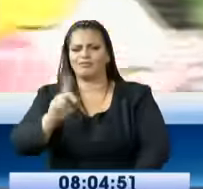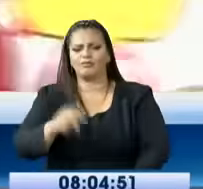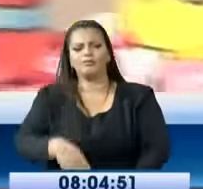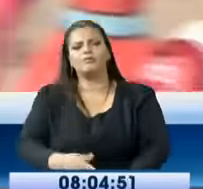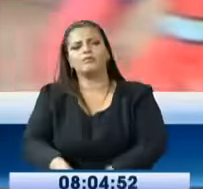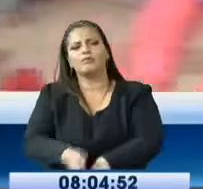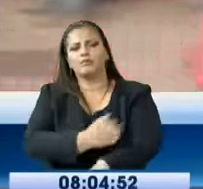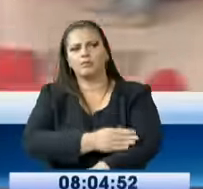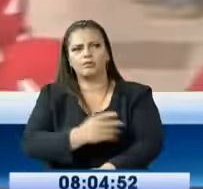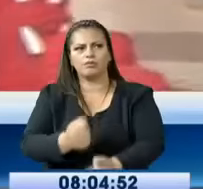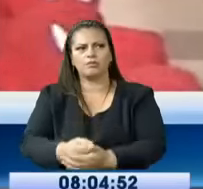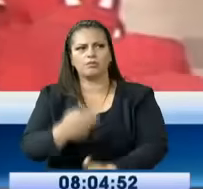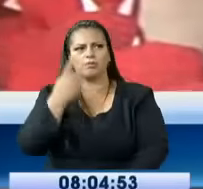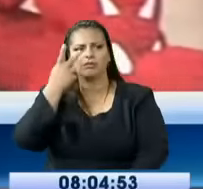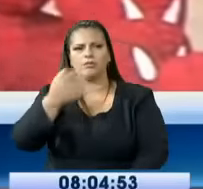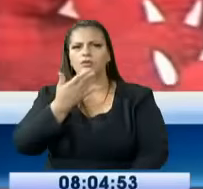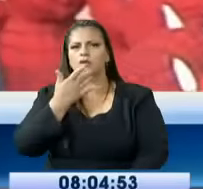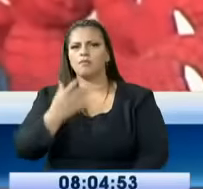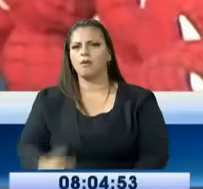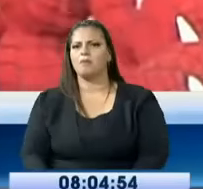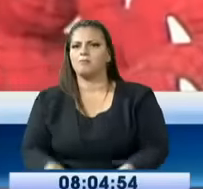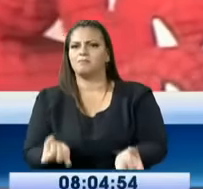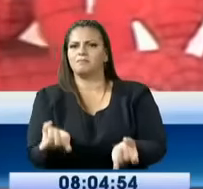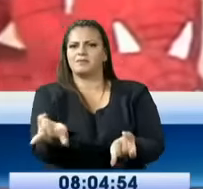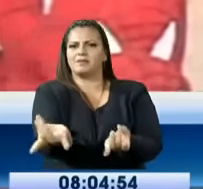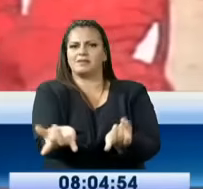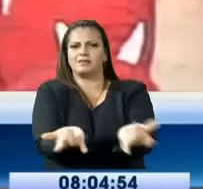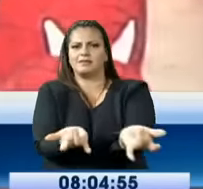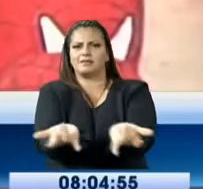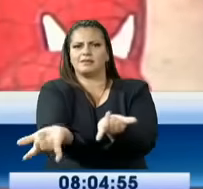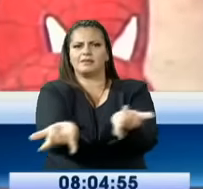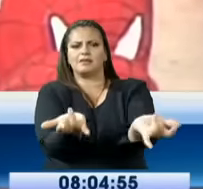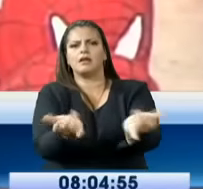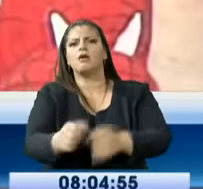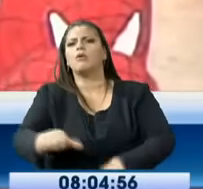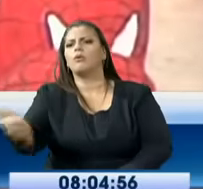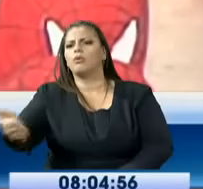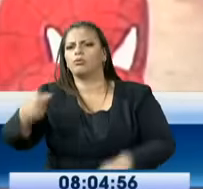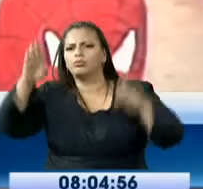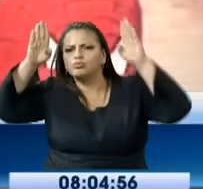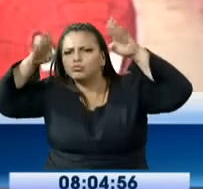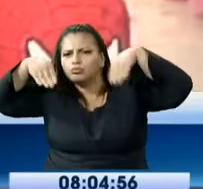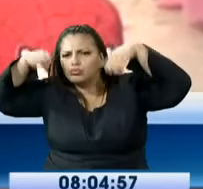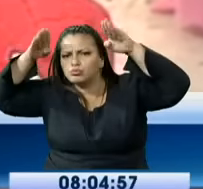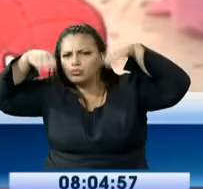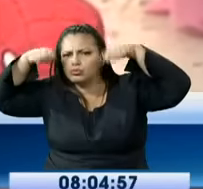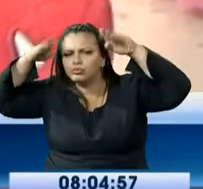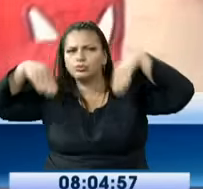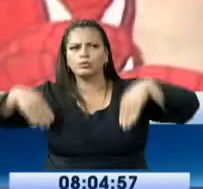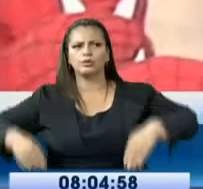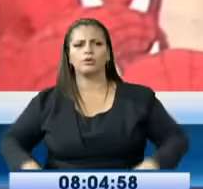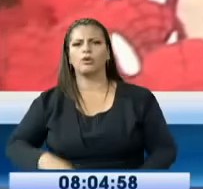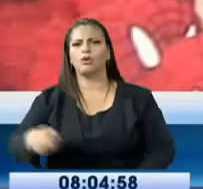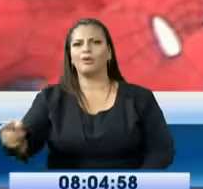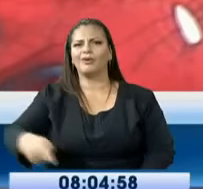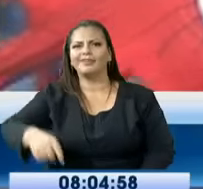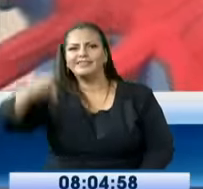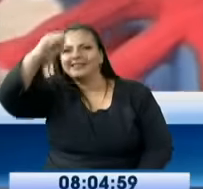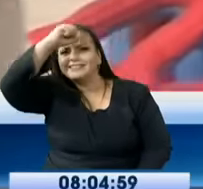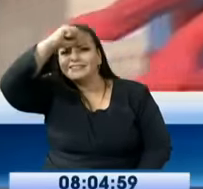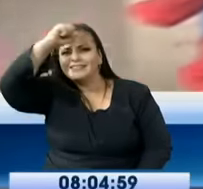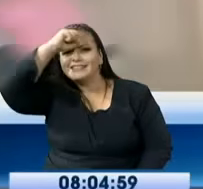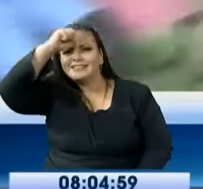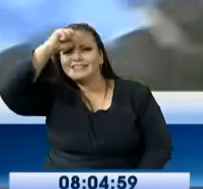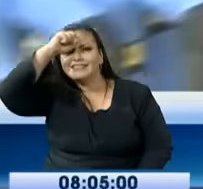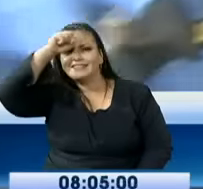a Spider-Man. Al fondo vemos un burrito. Acá están los famosos Peppa Pig. Acá está el dueño de este negocio. Voy